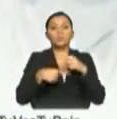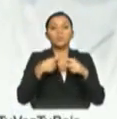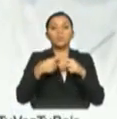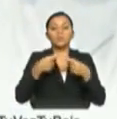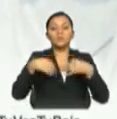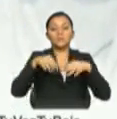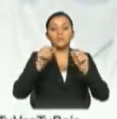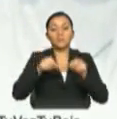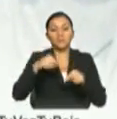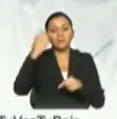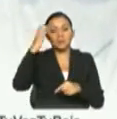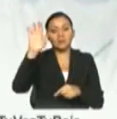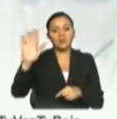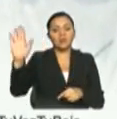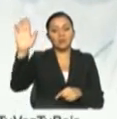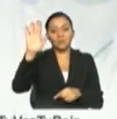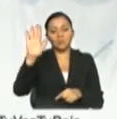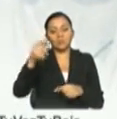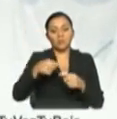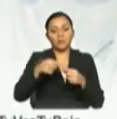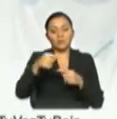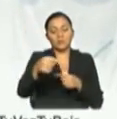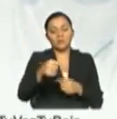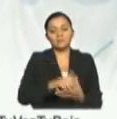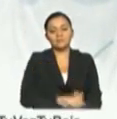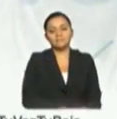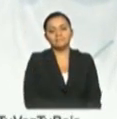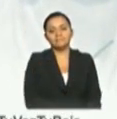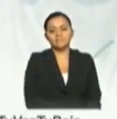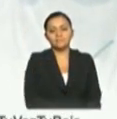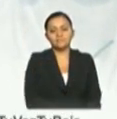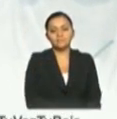firmará el acuerdo multipartes con la Unión Europea.